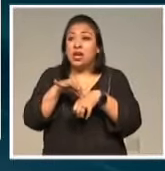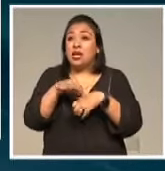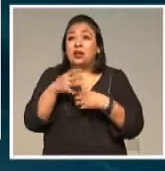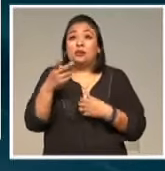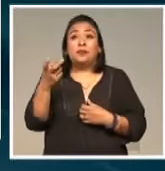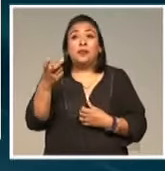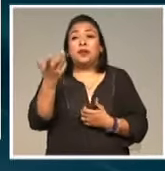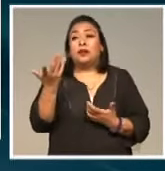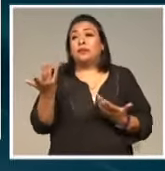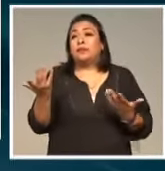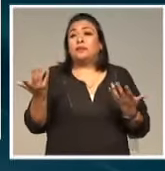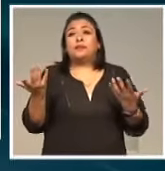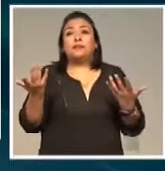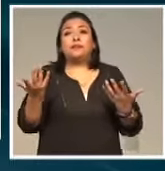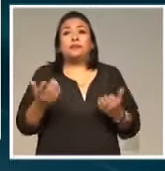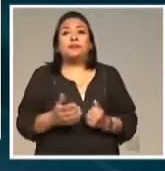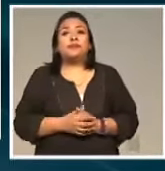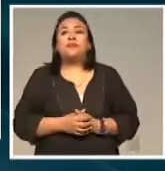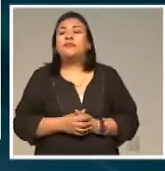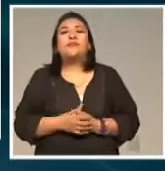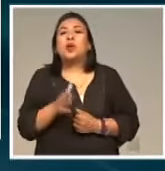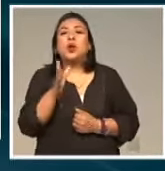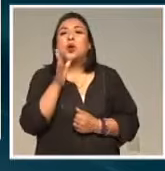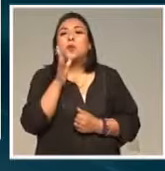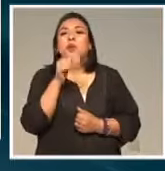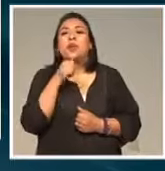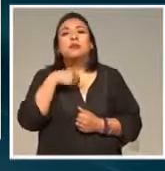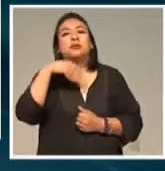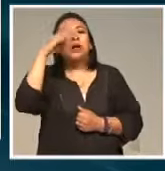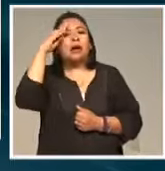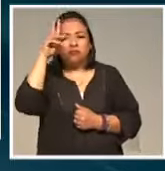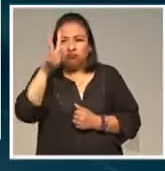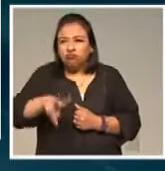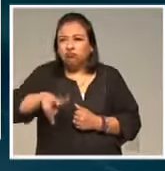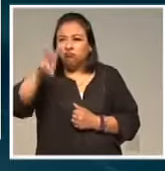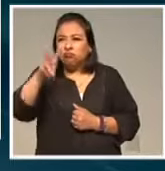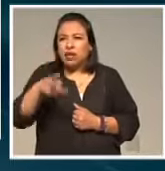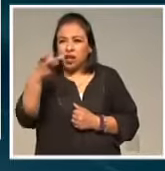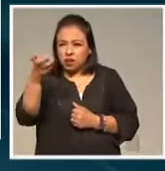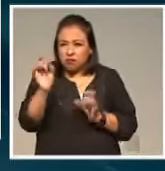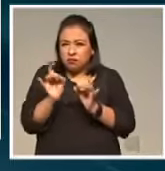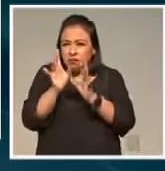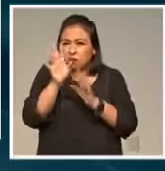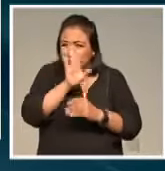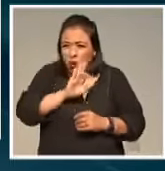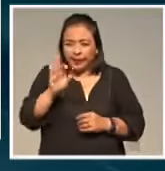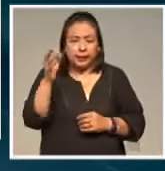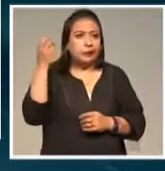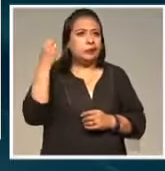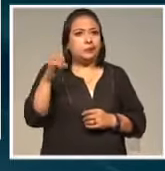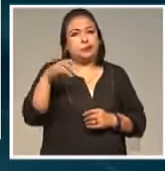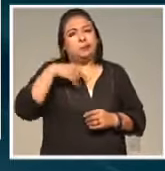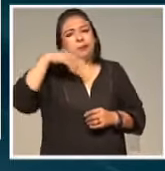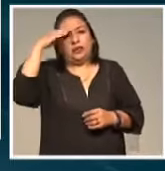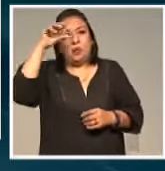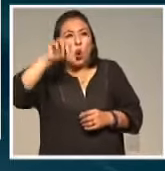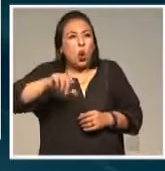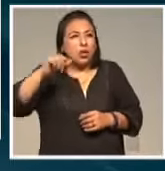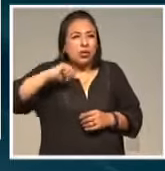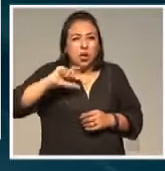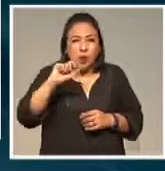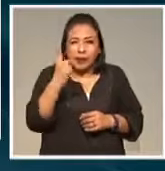es como no es posible creer en este tipo de situación en el siglo